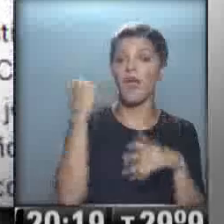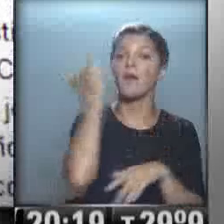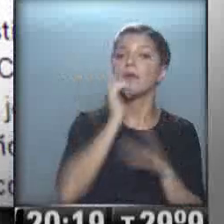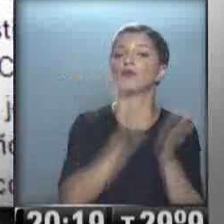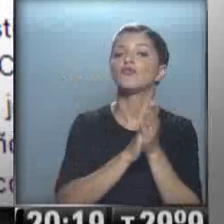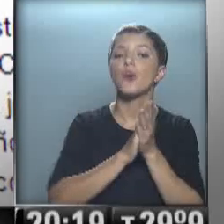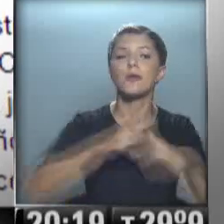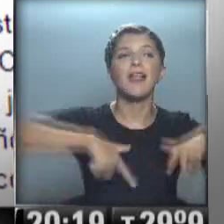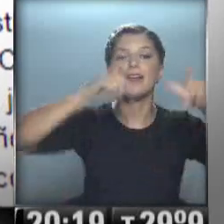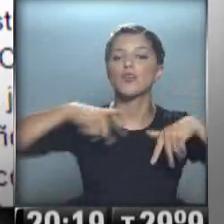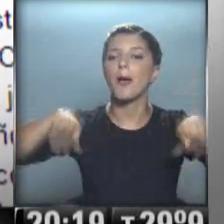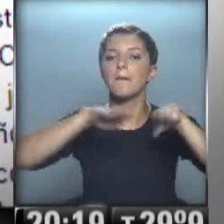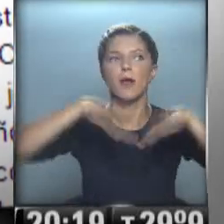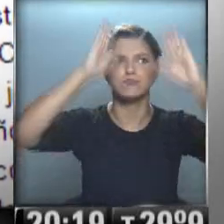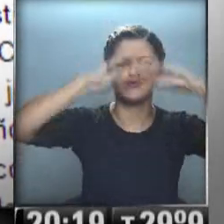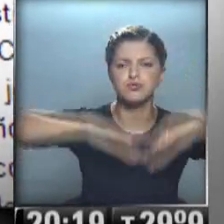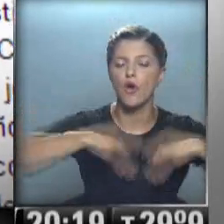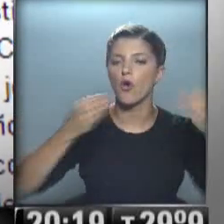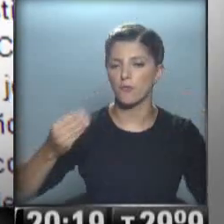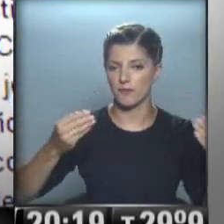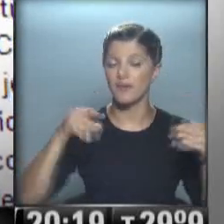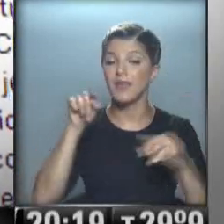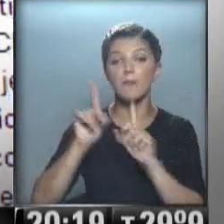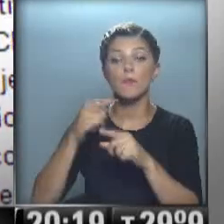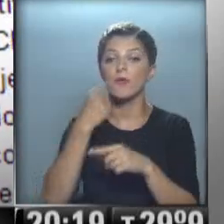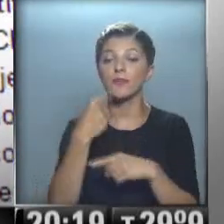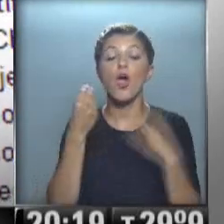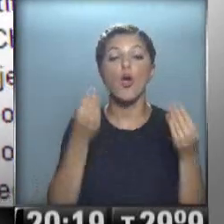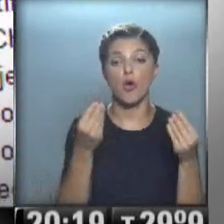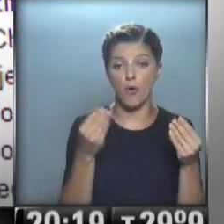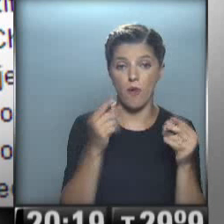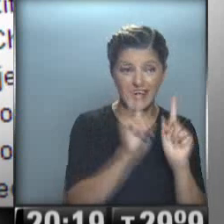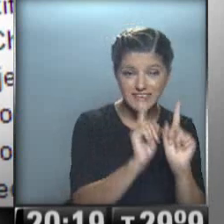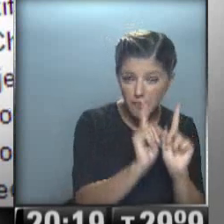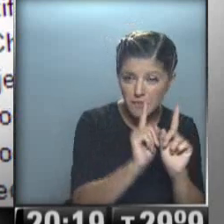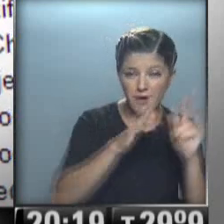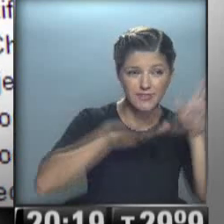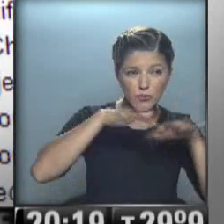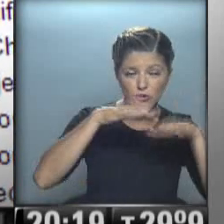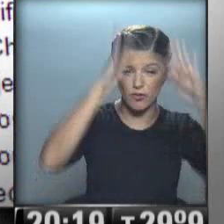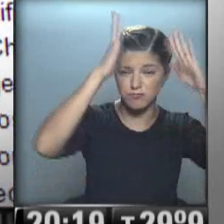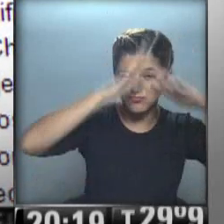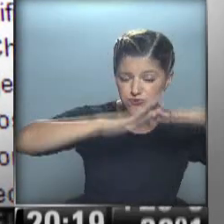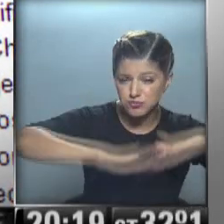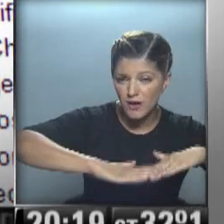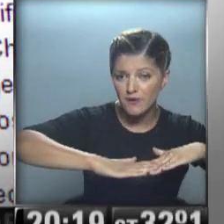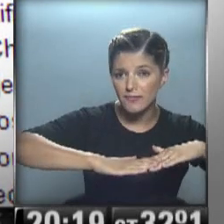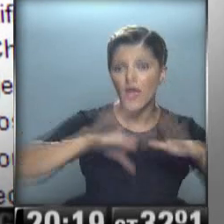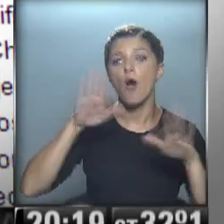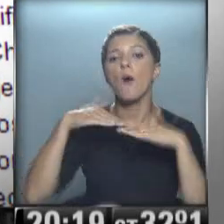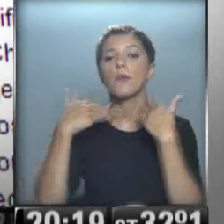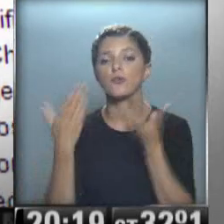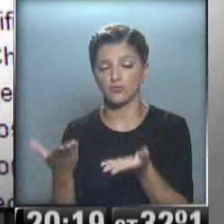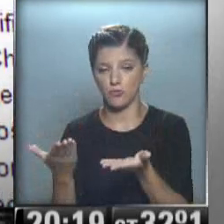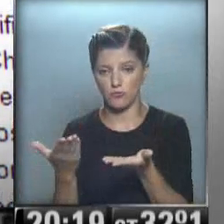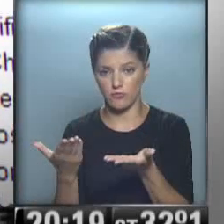Torres Gemelas Y cómo según palabras textuales de él se utilizó esto para propalar dice textualmente